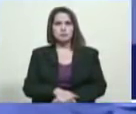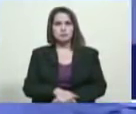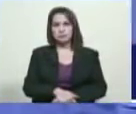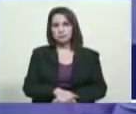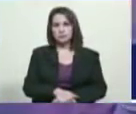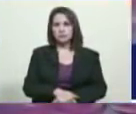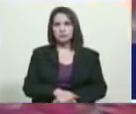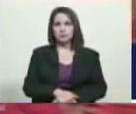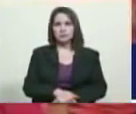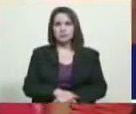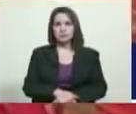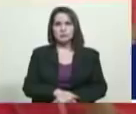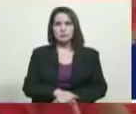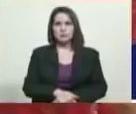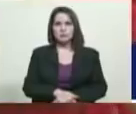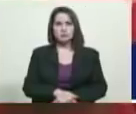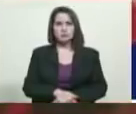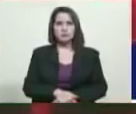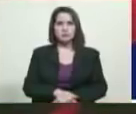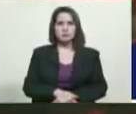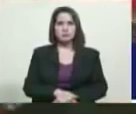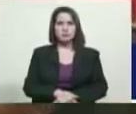Ángel Gabriel González Belengue.